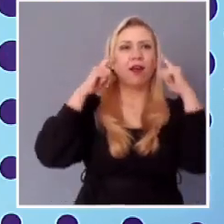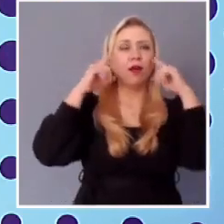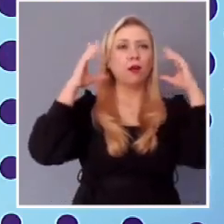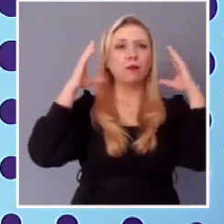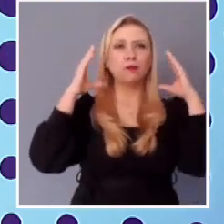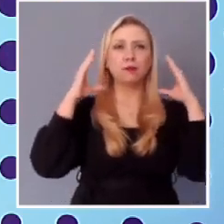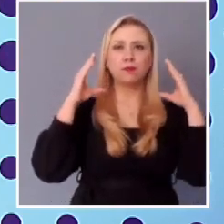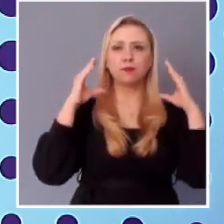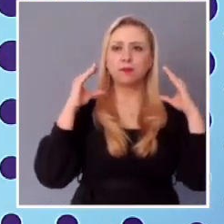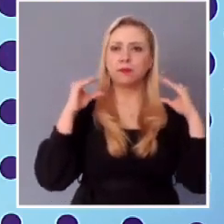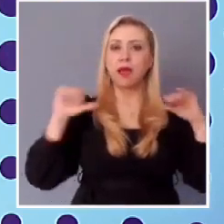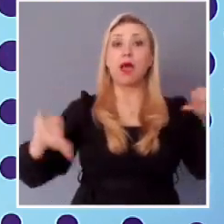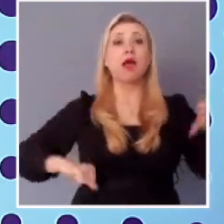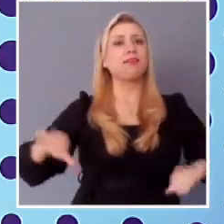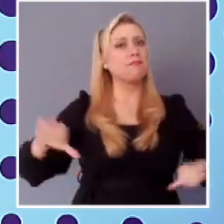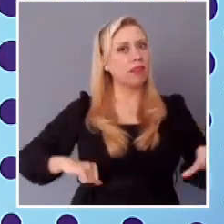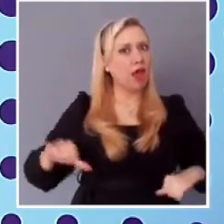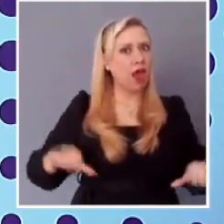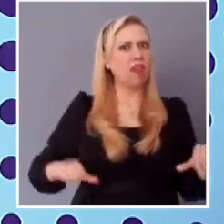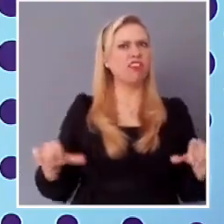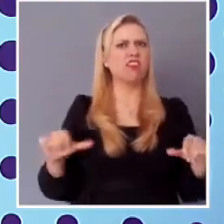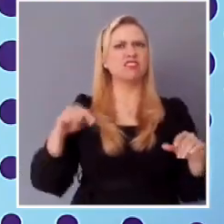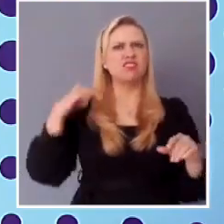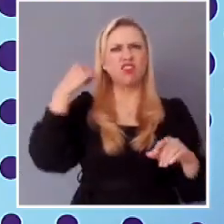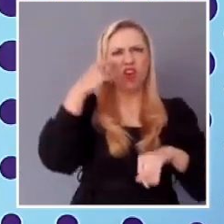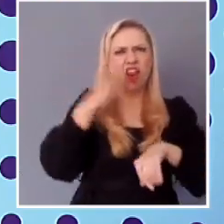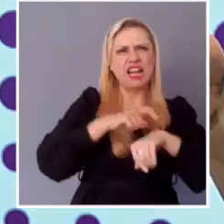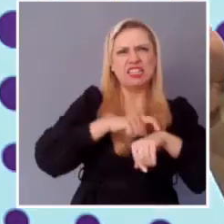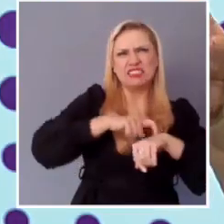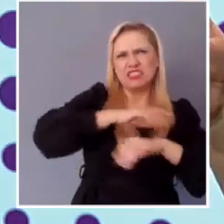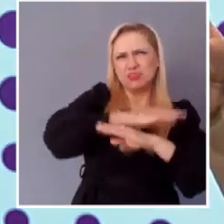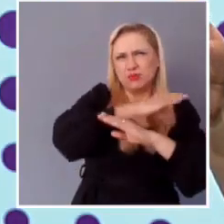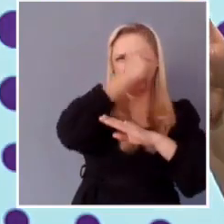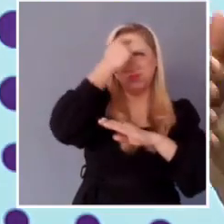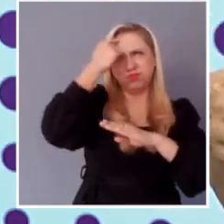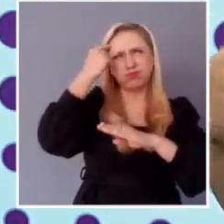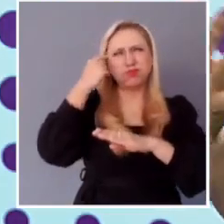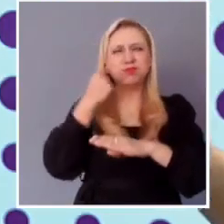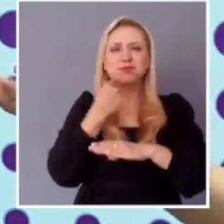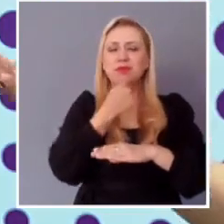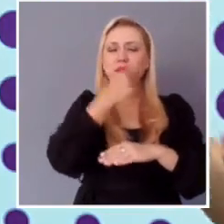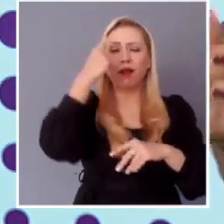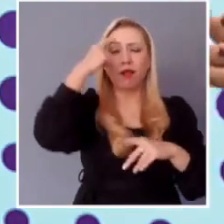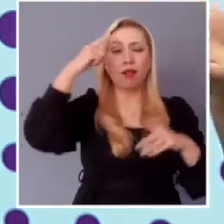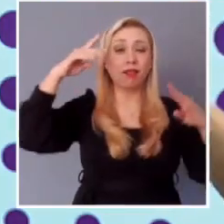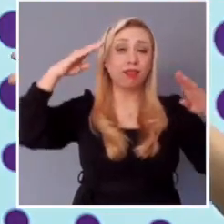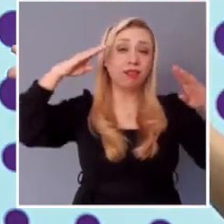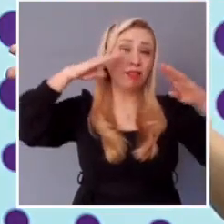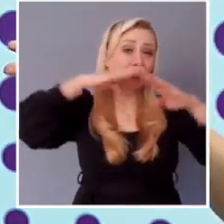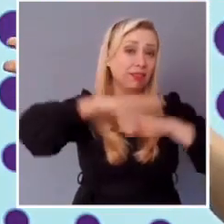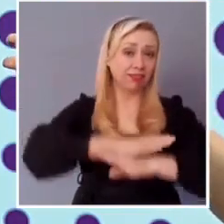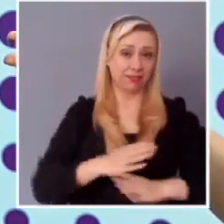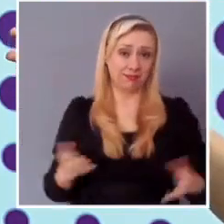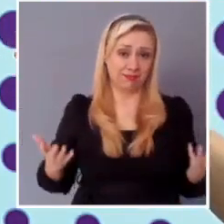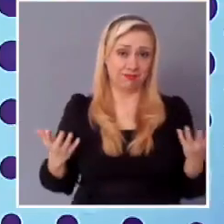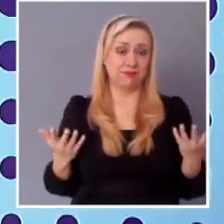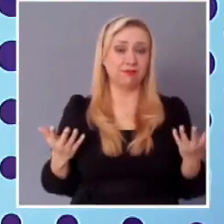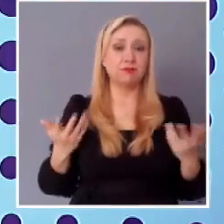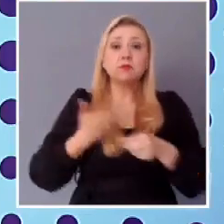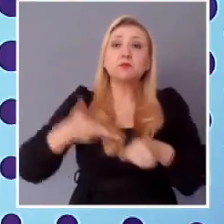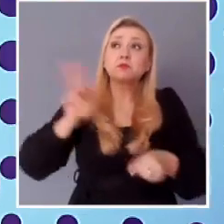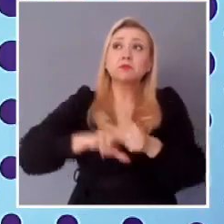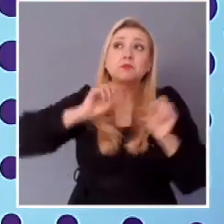haces lo que yo diga, comes lo que yo diga y haces y te vistes como yo lo diga, ¿no? Entonces, el quitar el modelo de